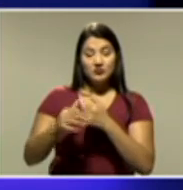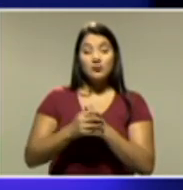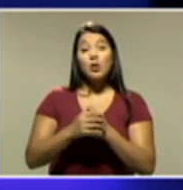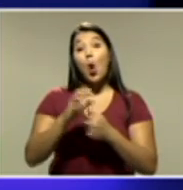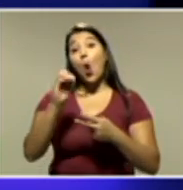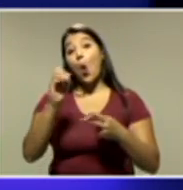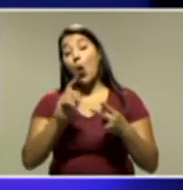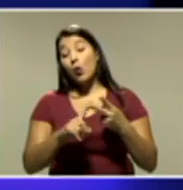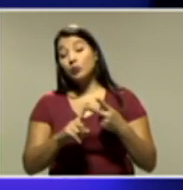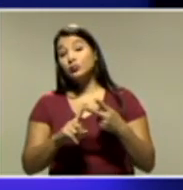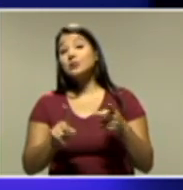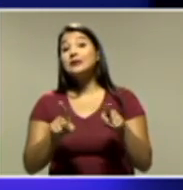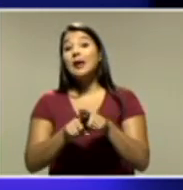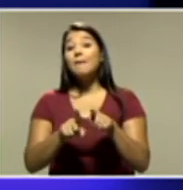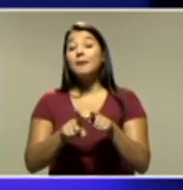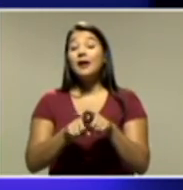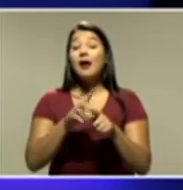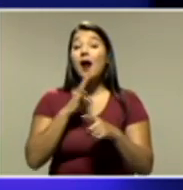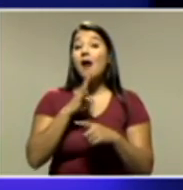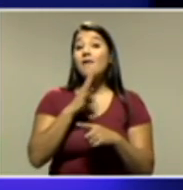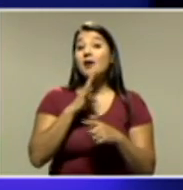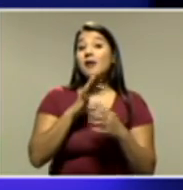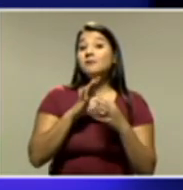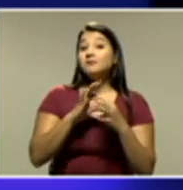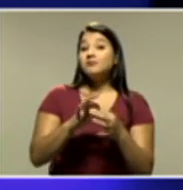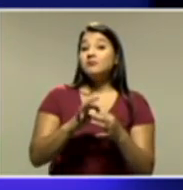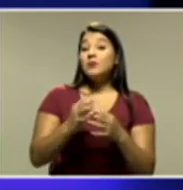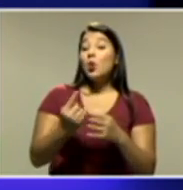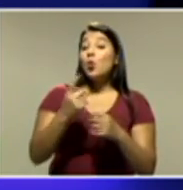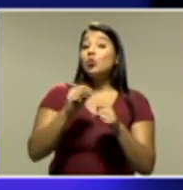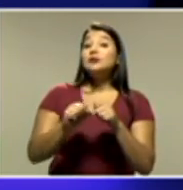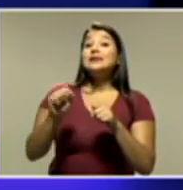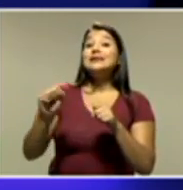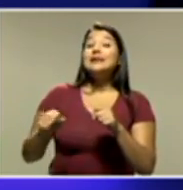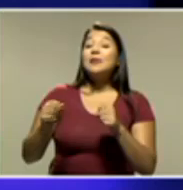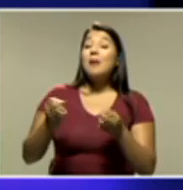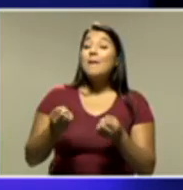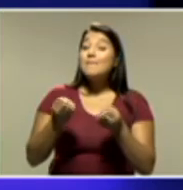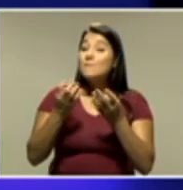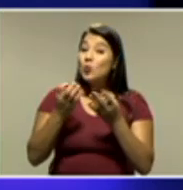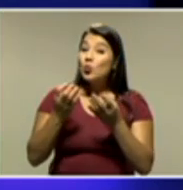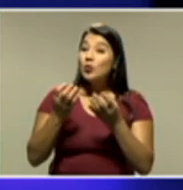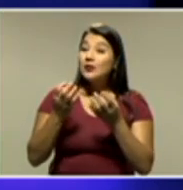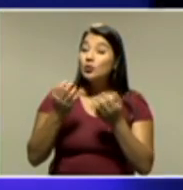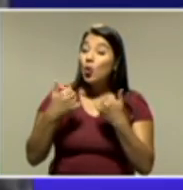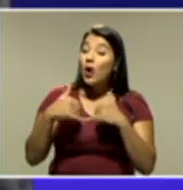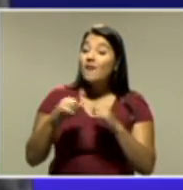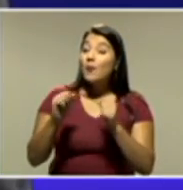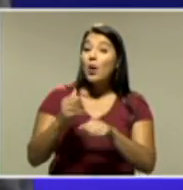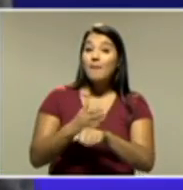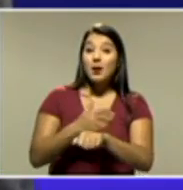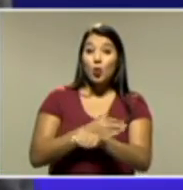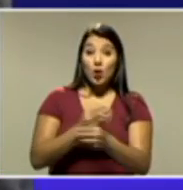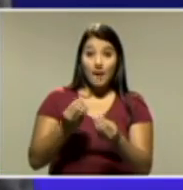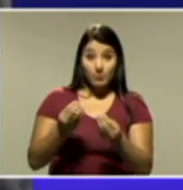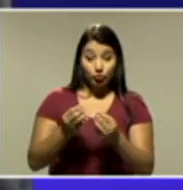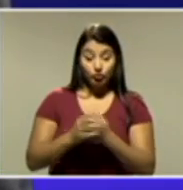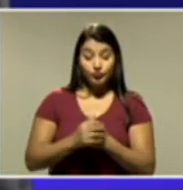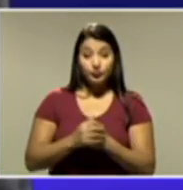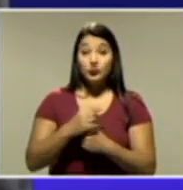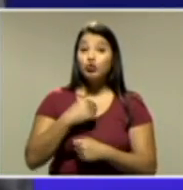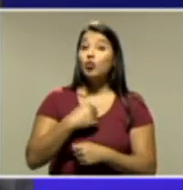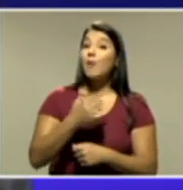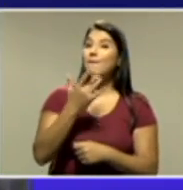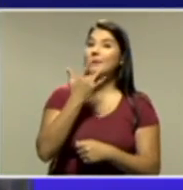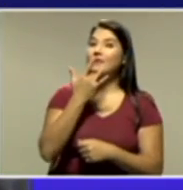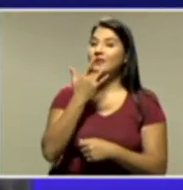está hablando también de un sistema muy perfectible todavía. Pues yo prefiero